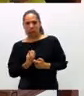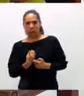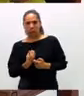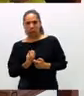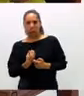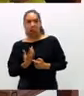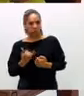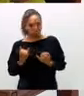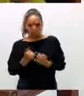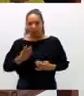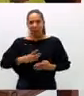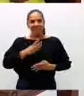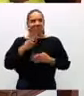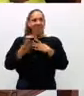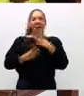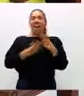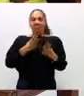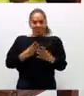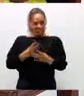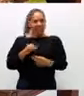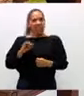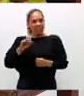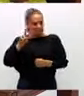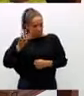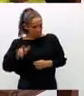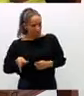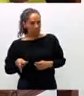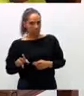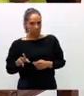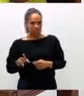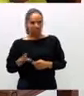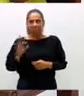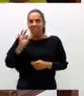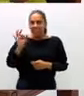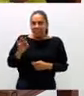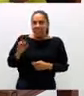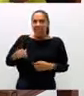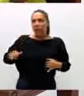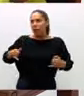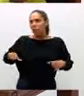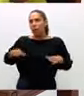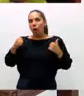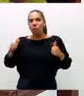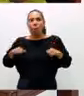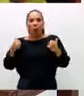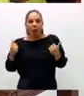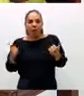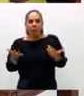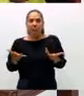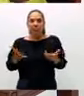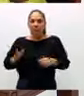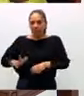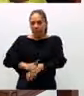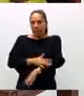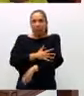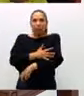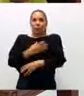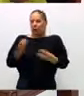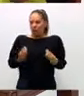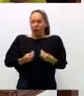de la alegría, porque a veces también cuando los chicos, las chicas se desbordan de emoción, cualquiera que éstas sean,